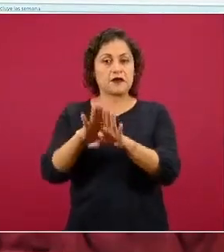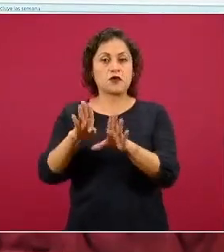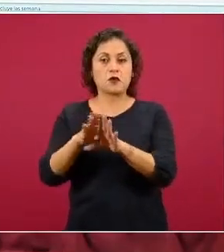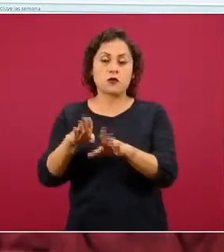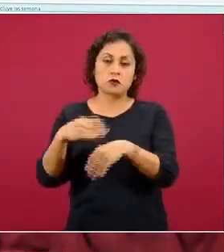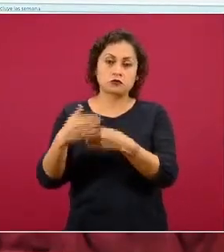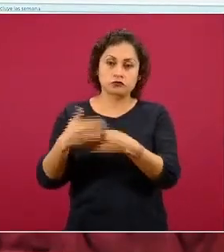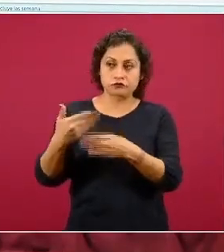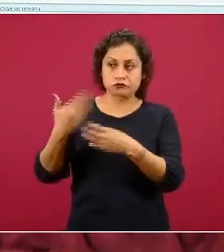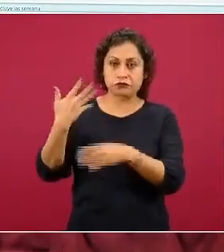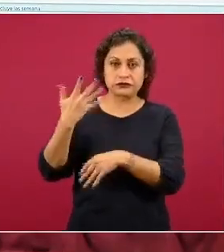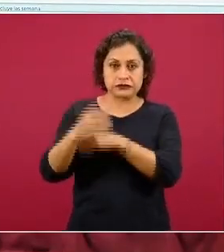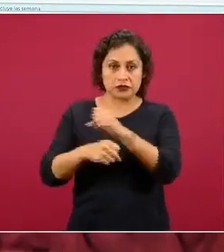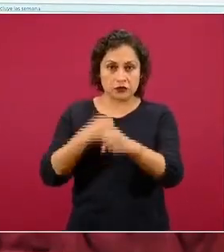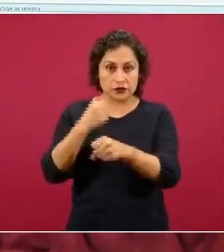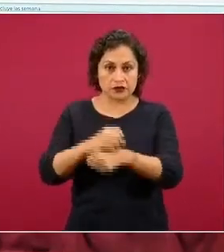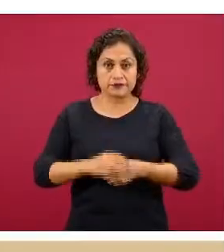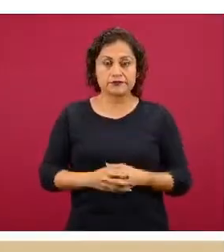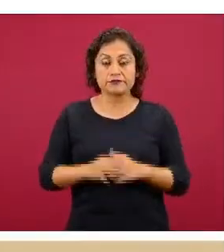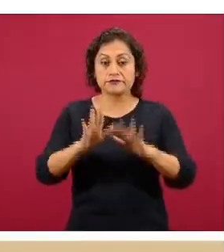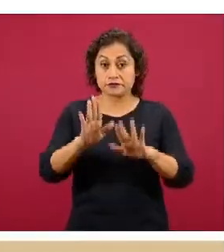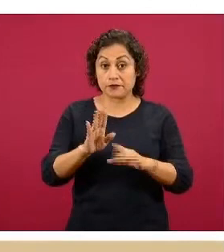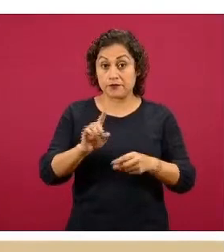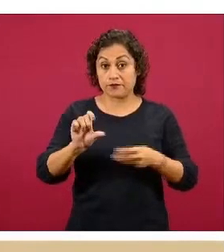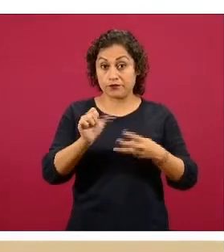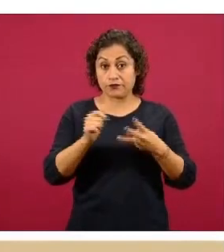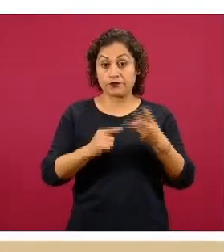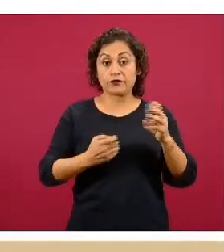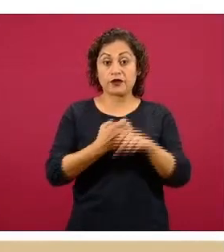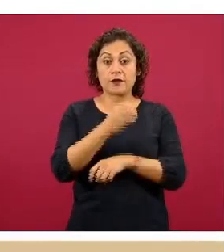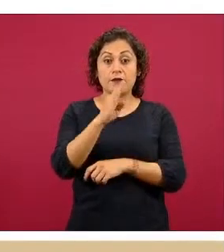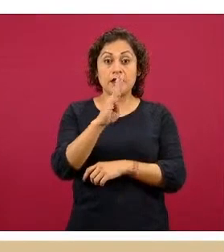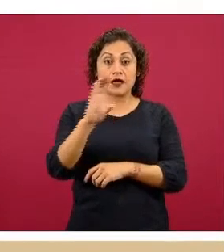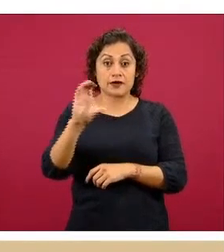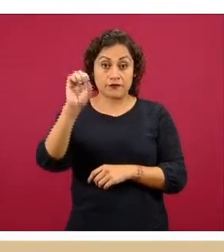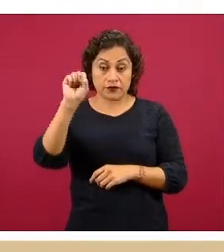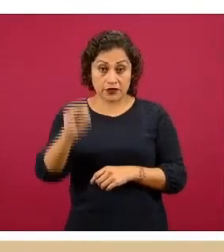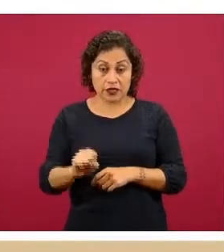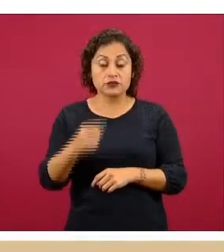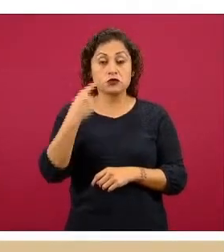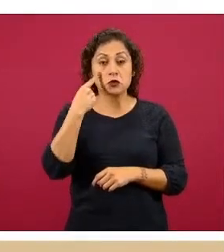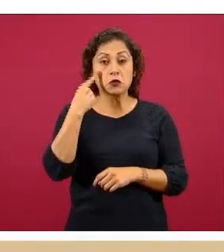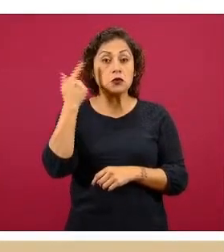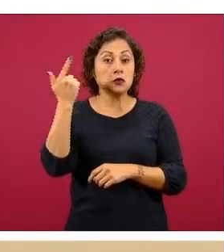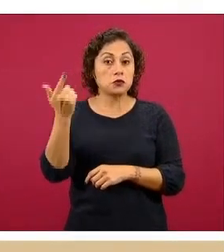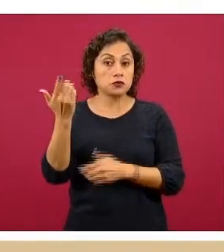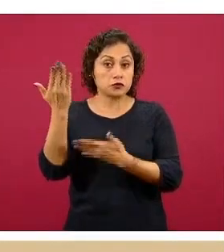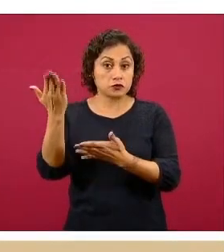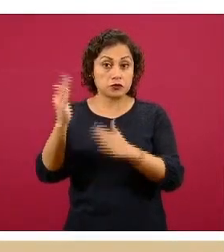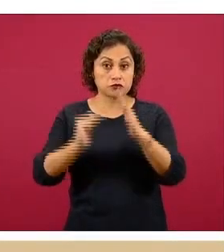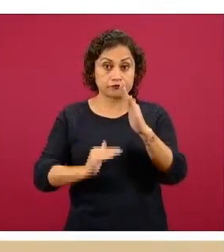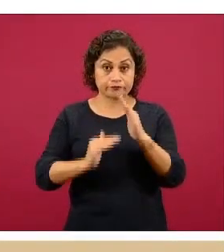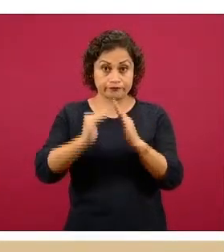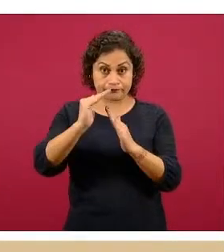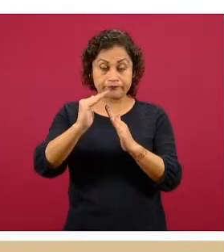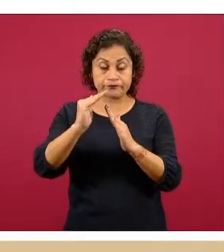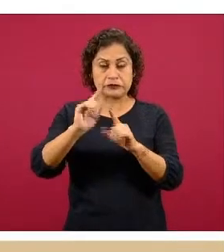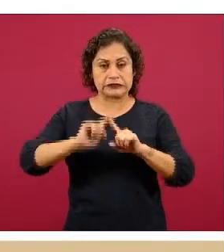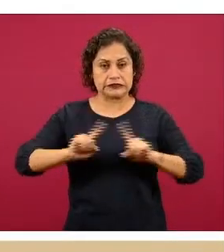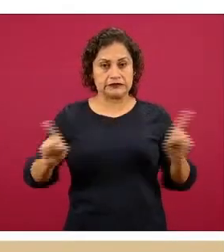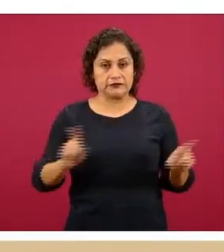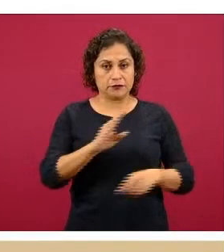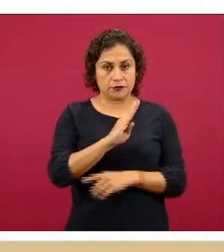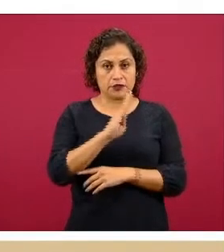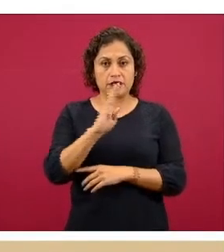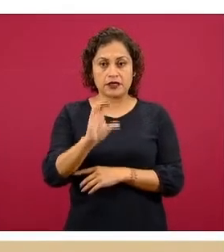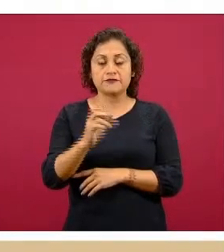Baja California Sur también presentó ya un pico muy importante, un poco más tardío que Baja California, pero ya en las últimas